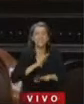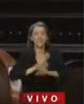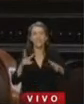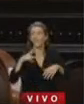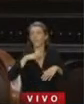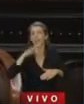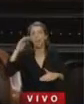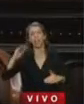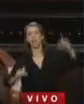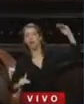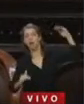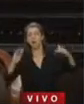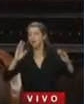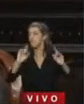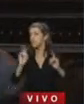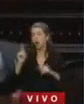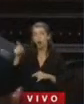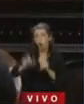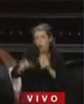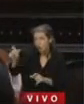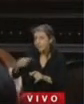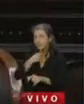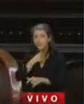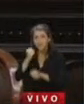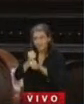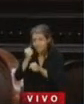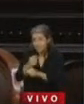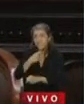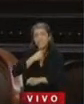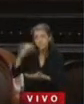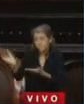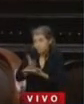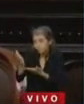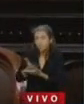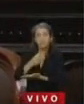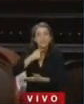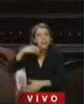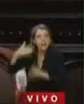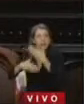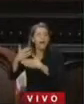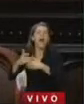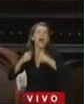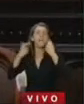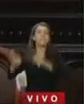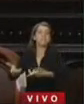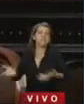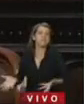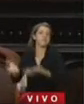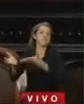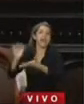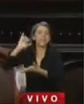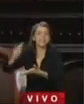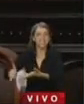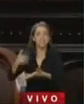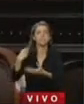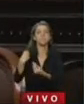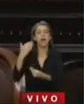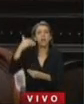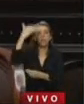Martín, ¿cómo puede, y de esos 55 artículos, un tercio tenían que ver con los